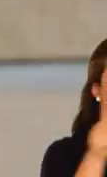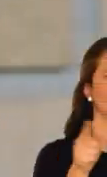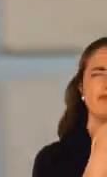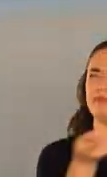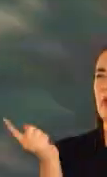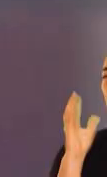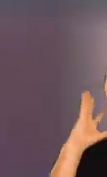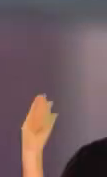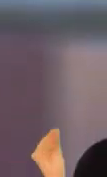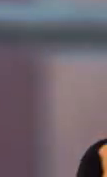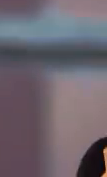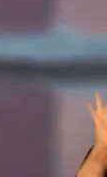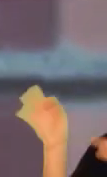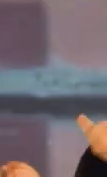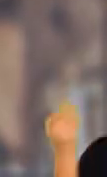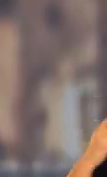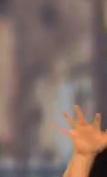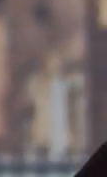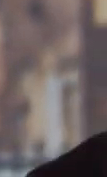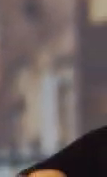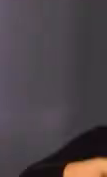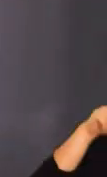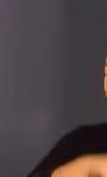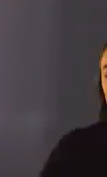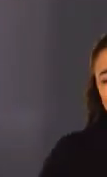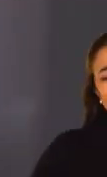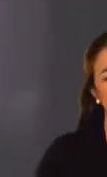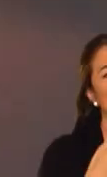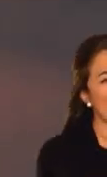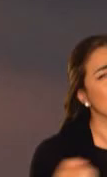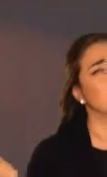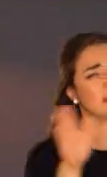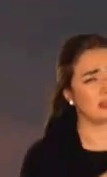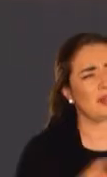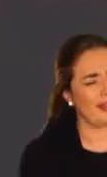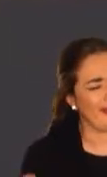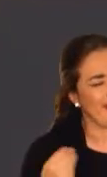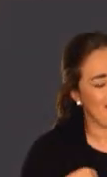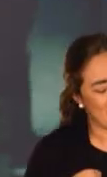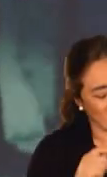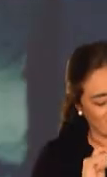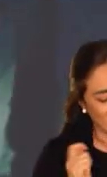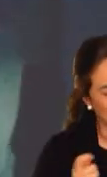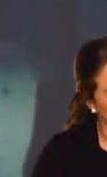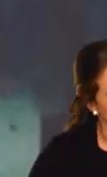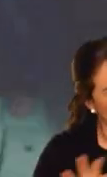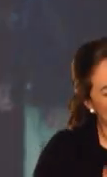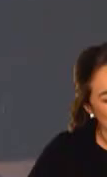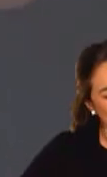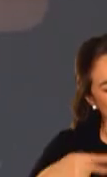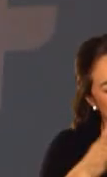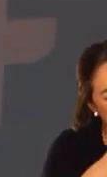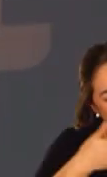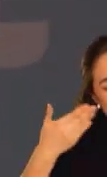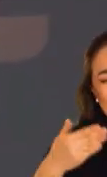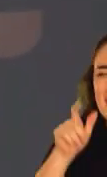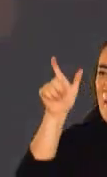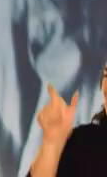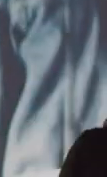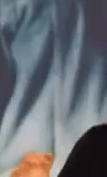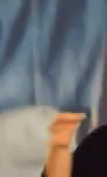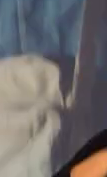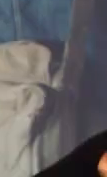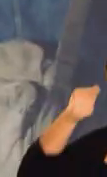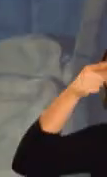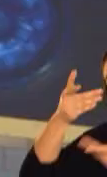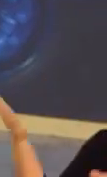El mundo cambió. Surgieron nuevos acuerdos para cuidarnos unos a otros. Una nueva realidad nos impulsa a darle paso a la vida